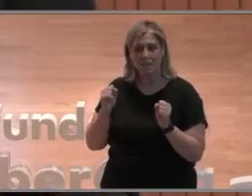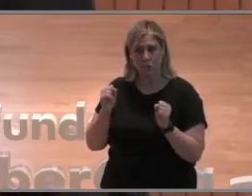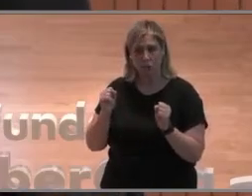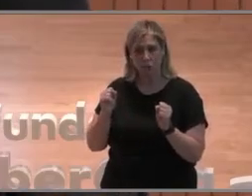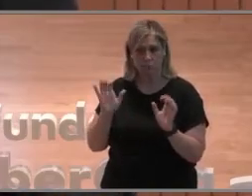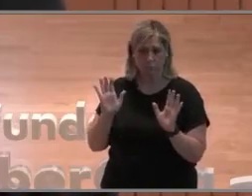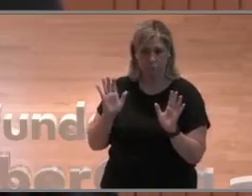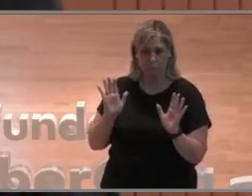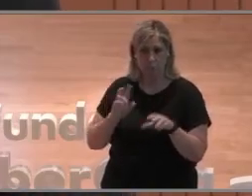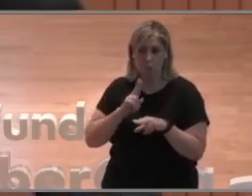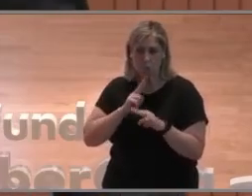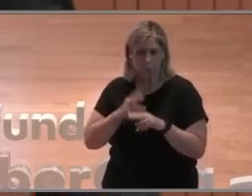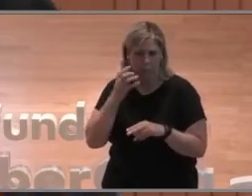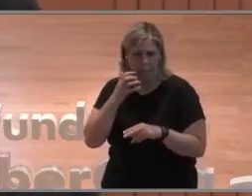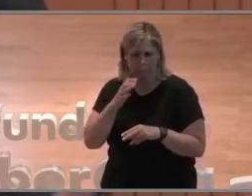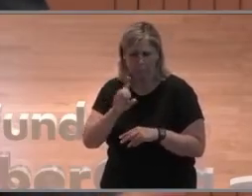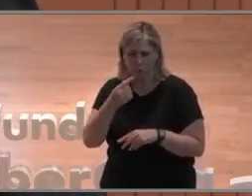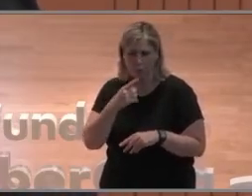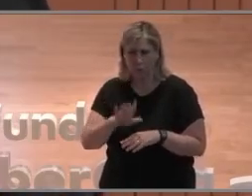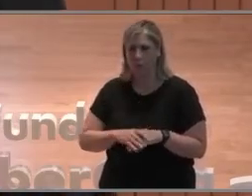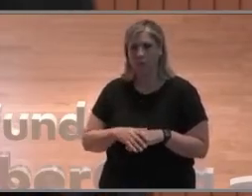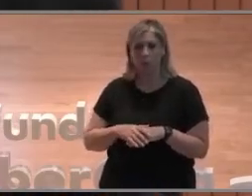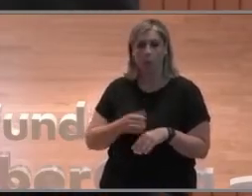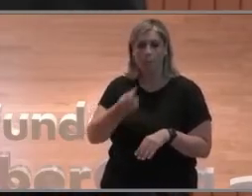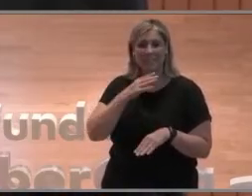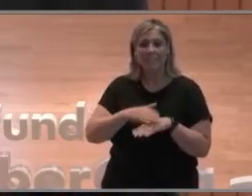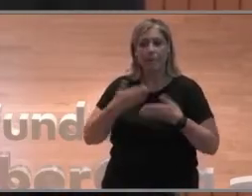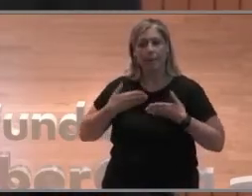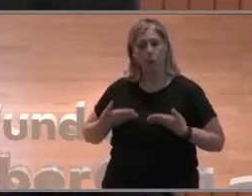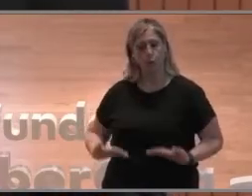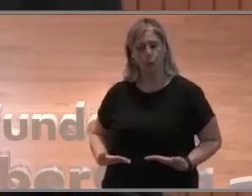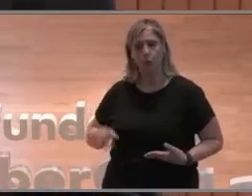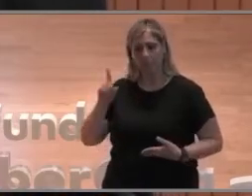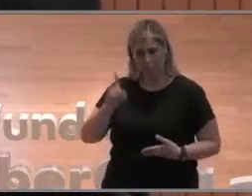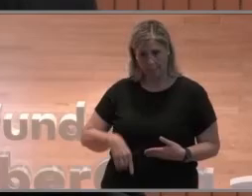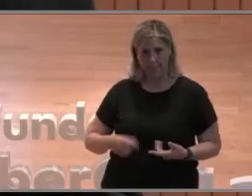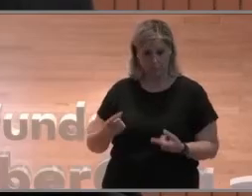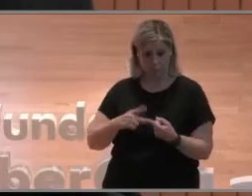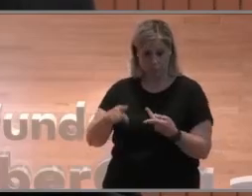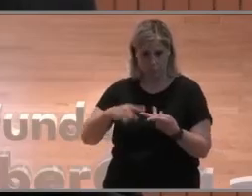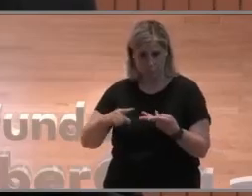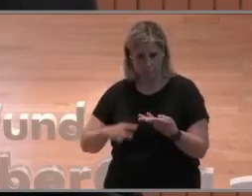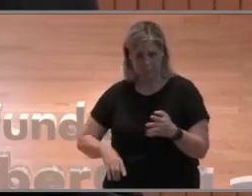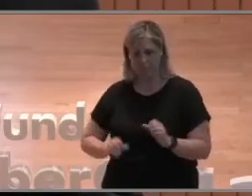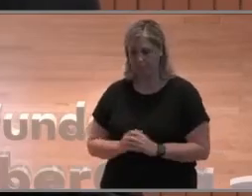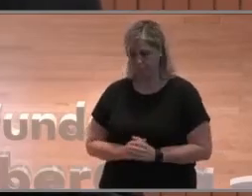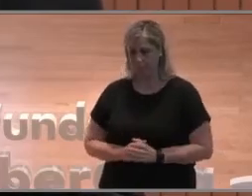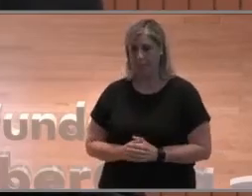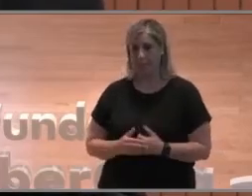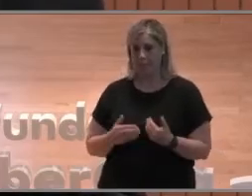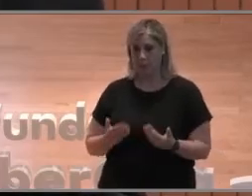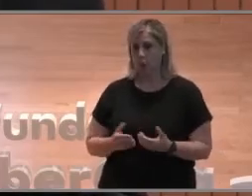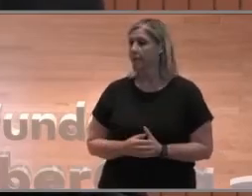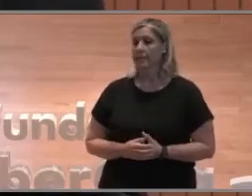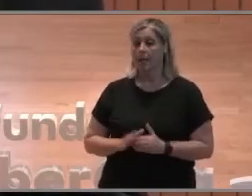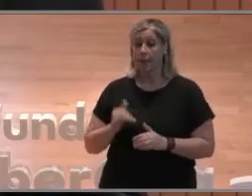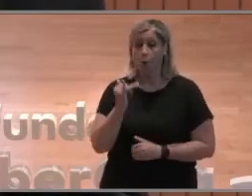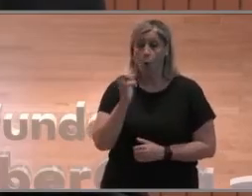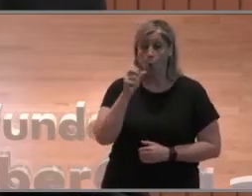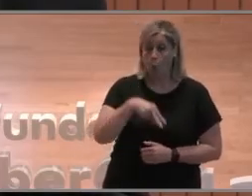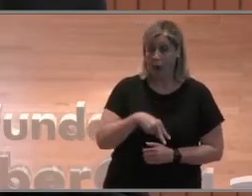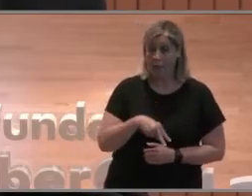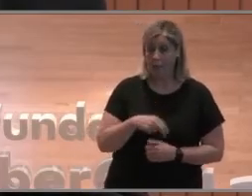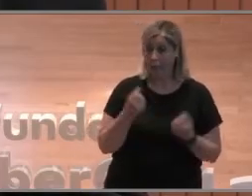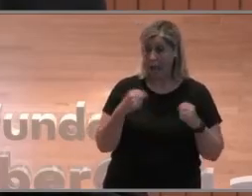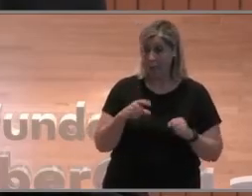meterme en nombres raros como neurolépticos y cosas así, pero bueno, unas pastillitas para los nervios. Pero Juan, a pesar de eso